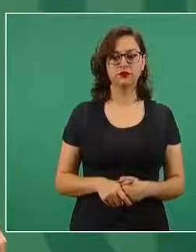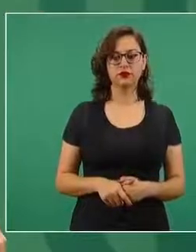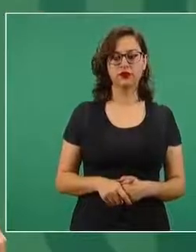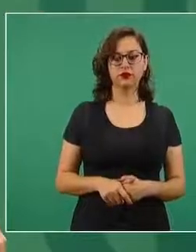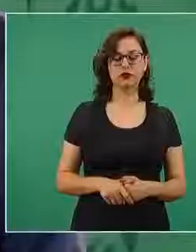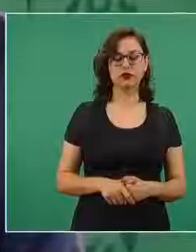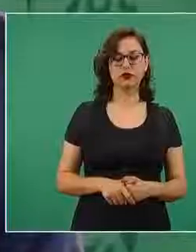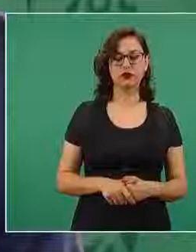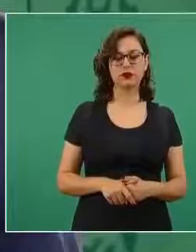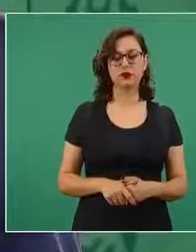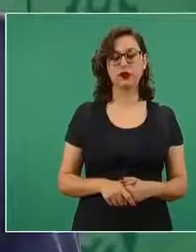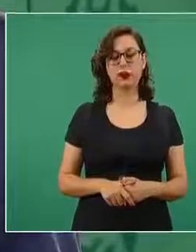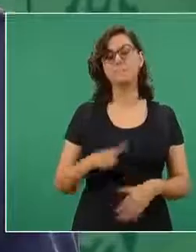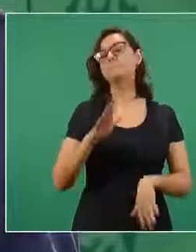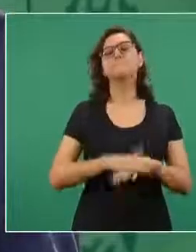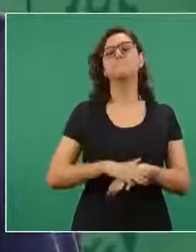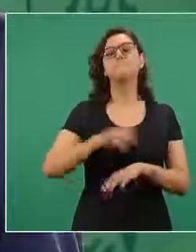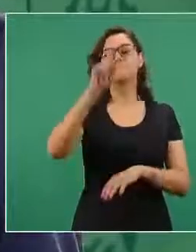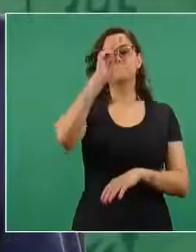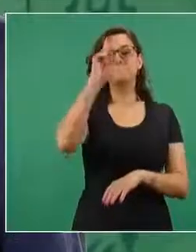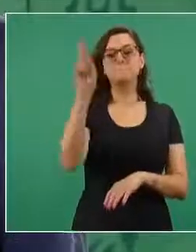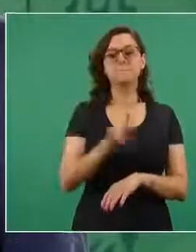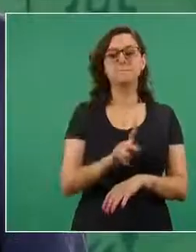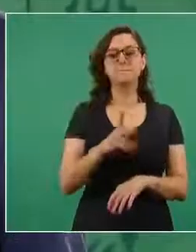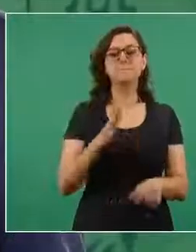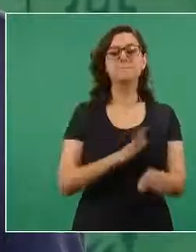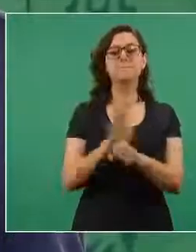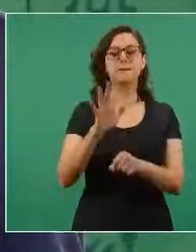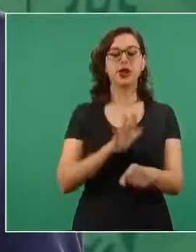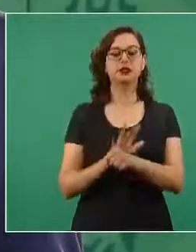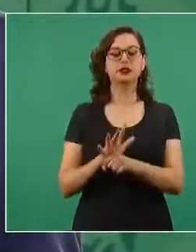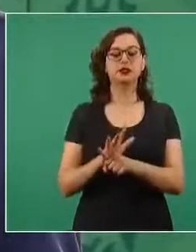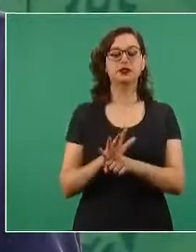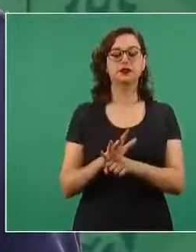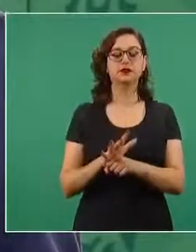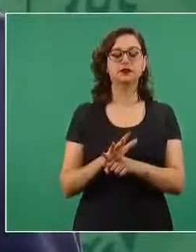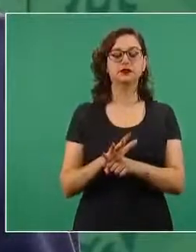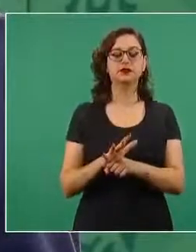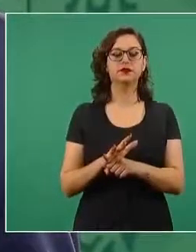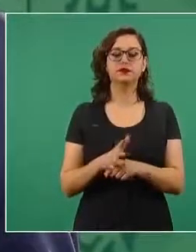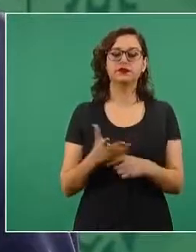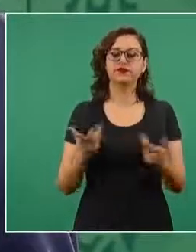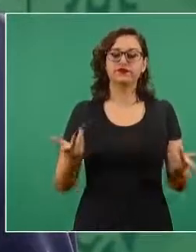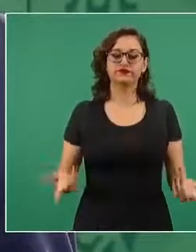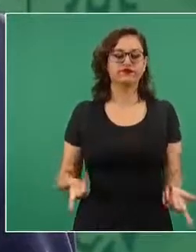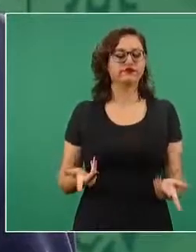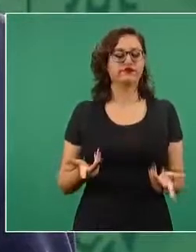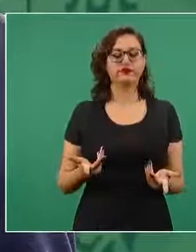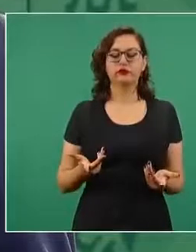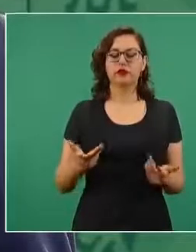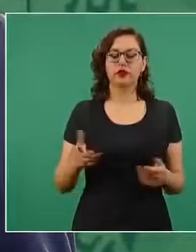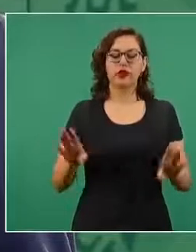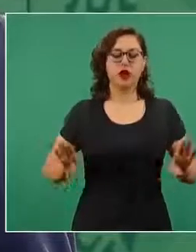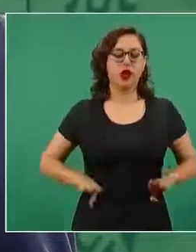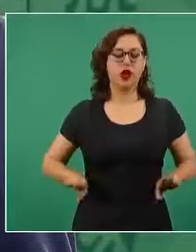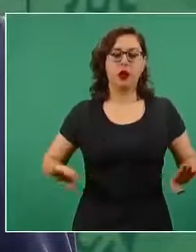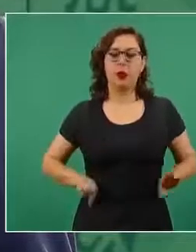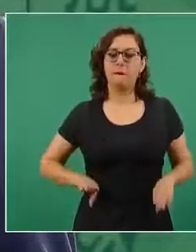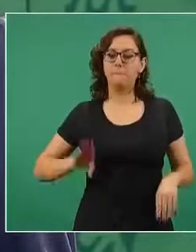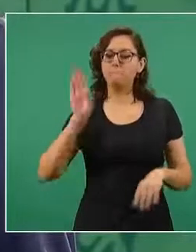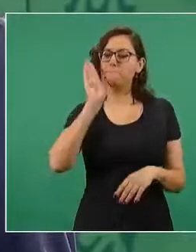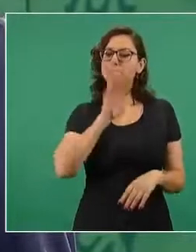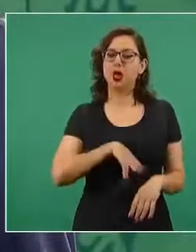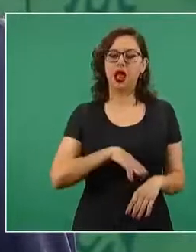Y lo peor es que el mal ejemplo lo daban siempre las